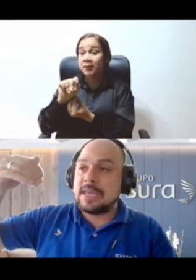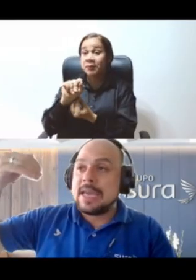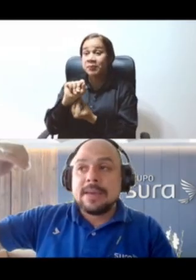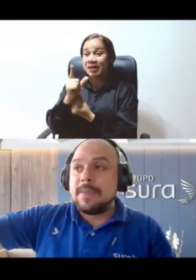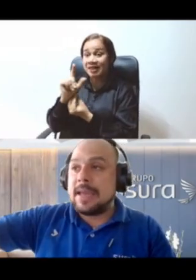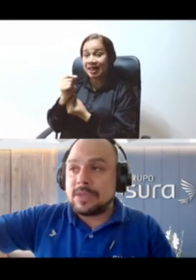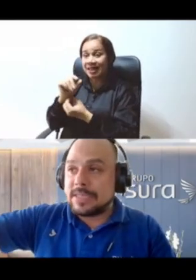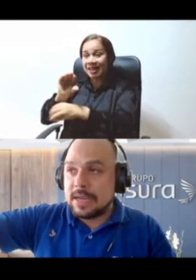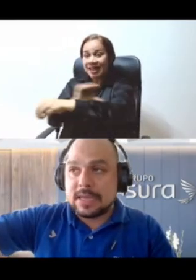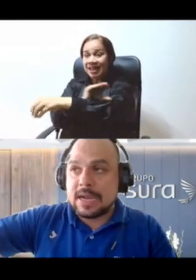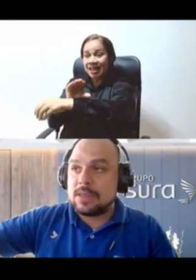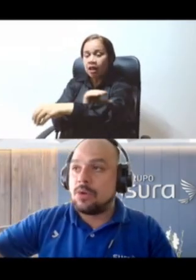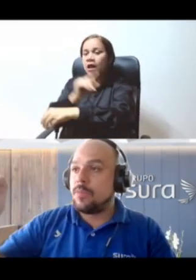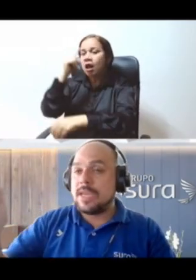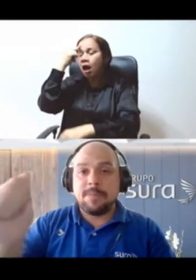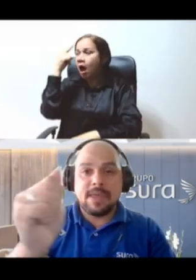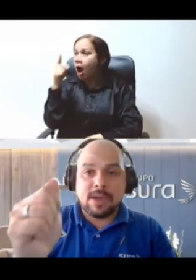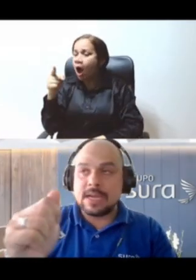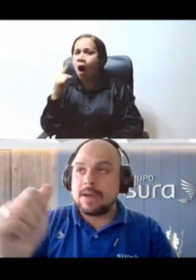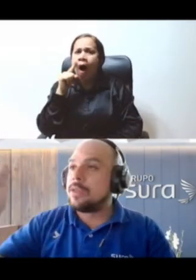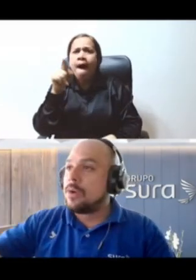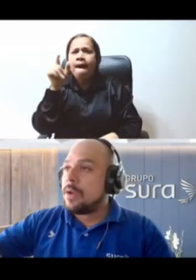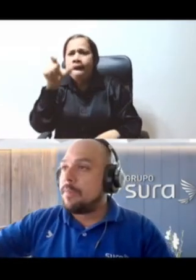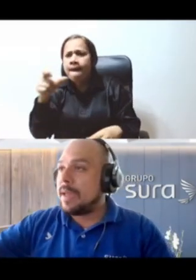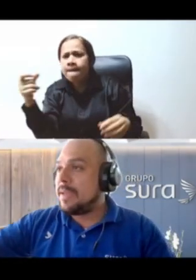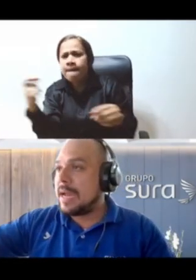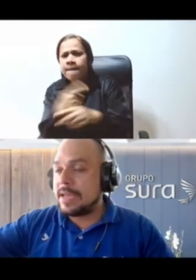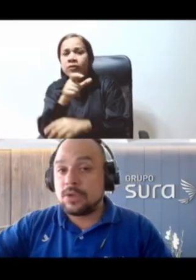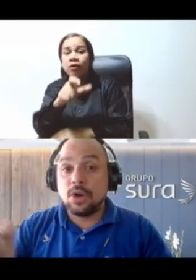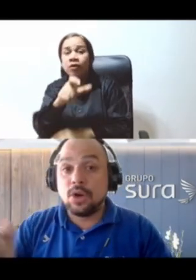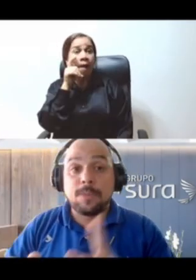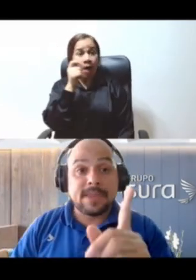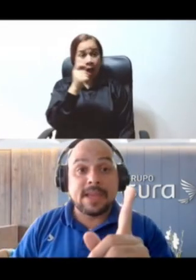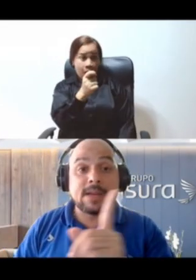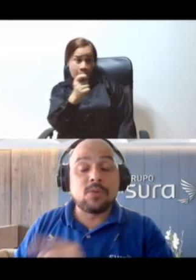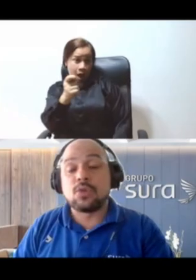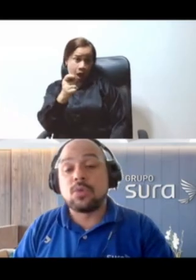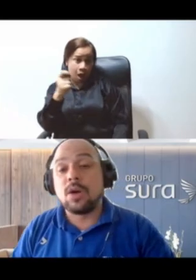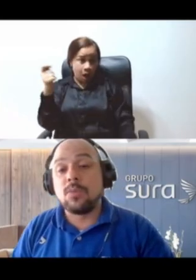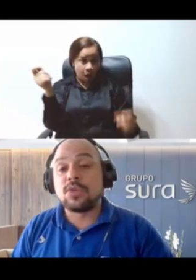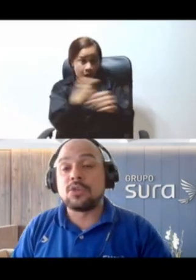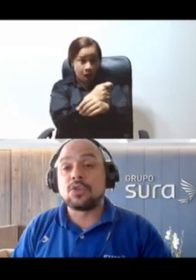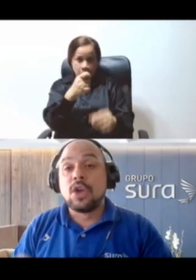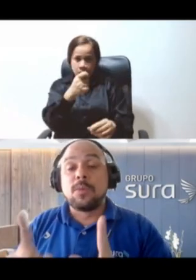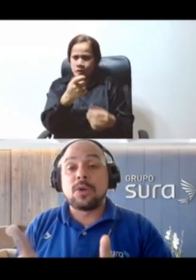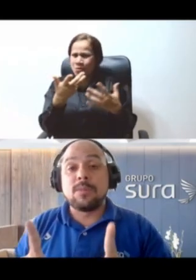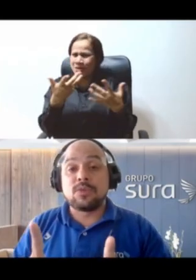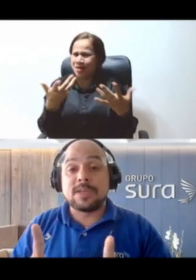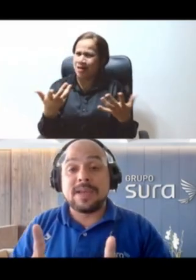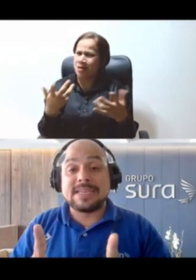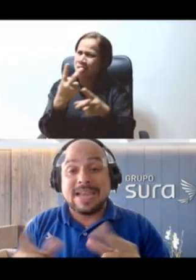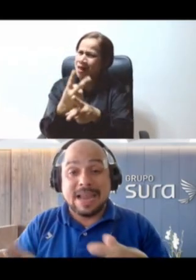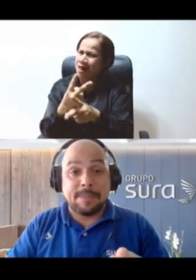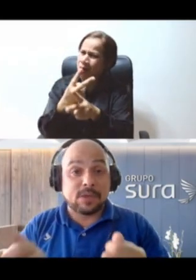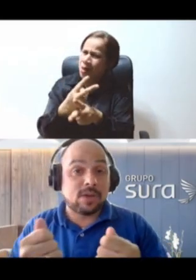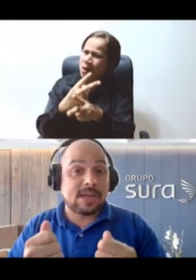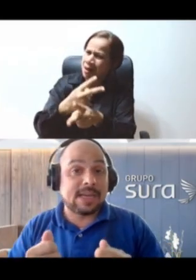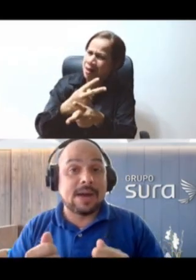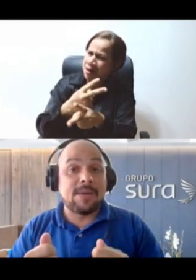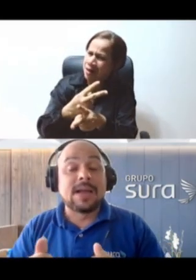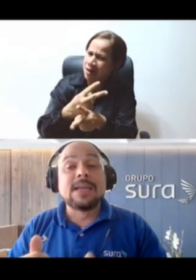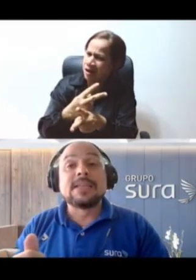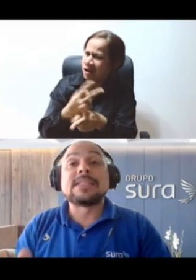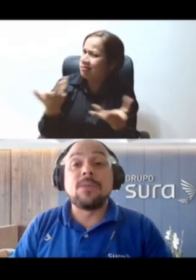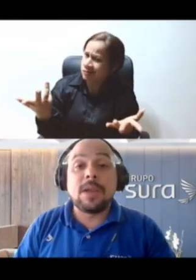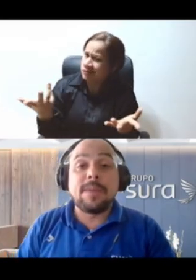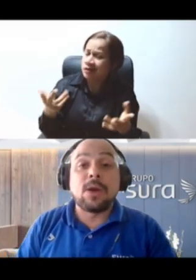aquellas personas que, ve, lo están atacando y el video ahí grabando, ve, mira esto y lo otro. Tener mucho cuidado, muchachos, porque muchas veces la